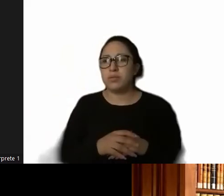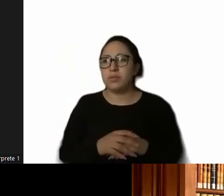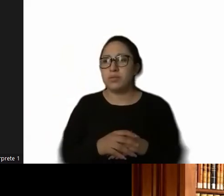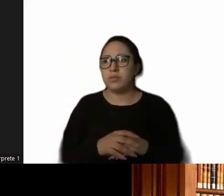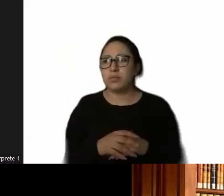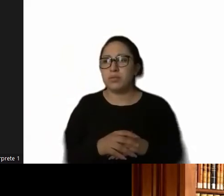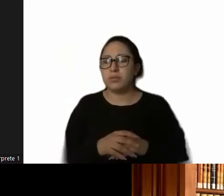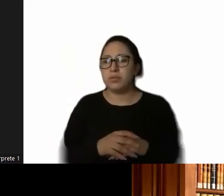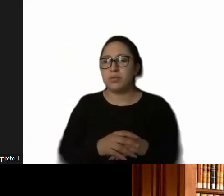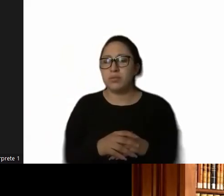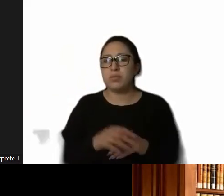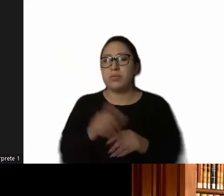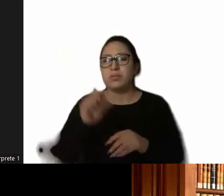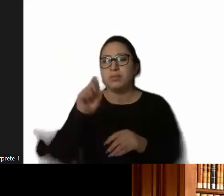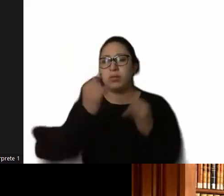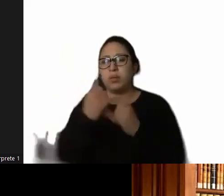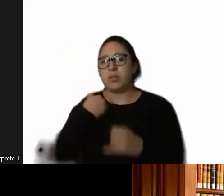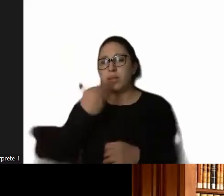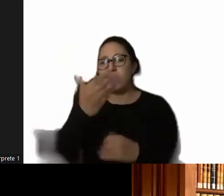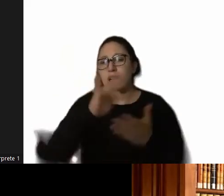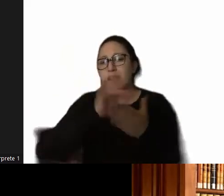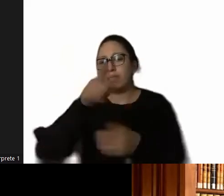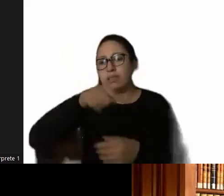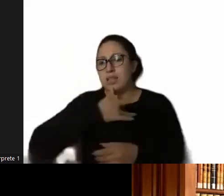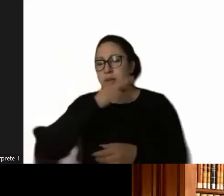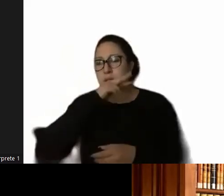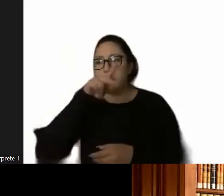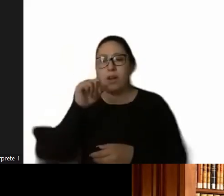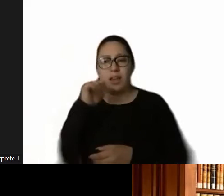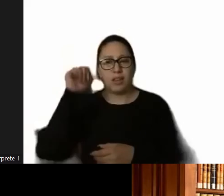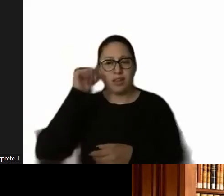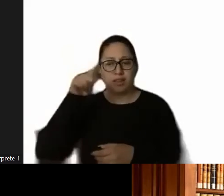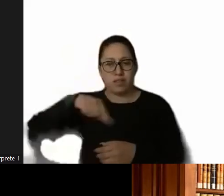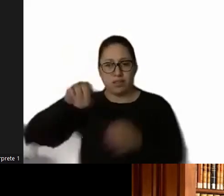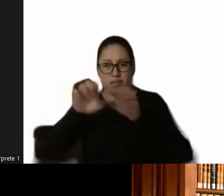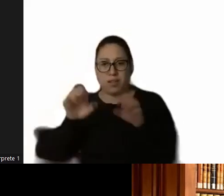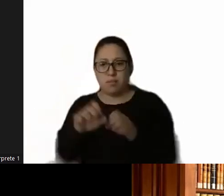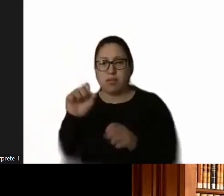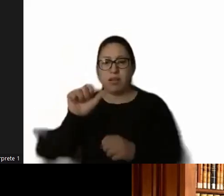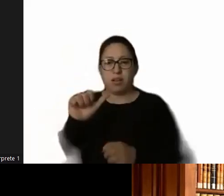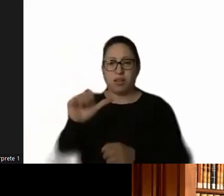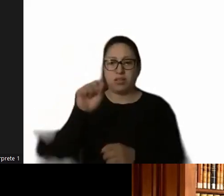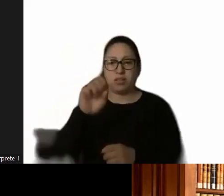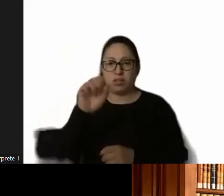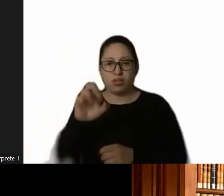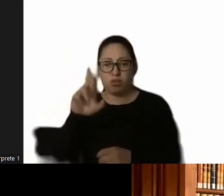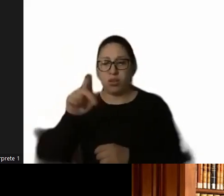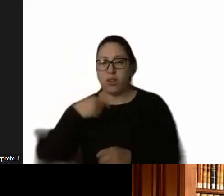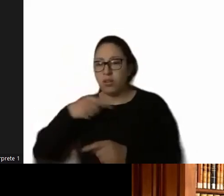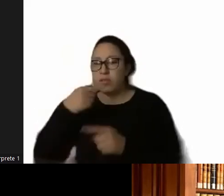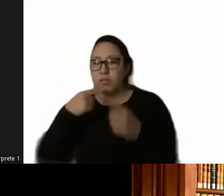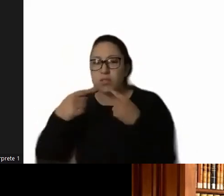preocupación, pero nosotros ayer estuvimos en la reunión, bueno, los asesores estuvieron en la reunión y estuvimos de acuerdo con el trabajo de la